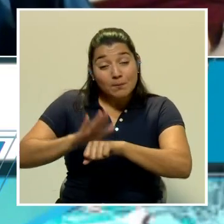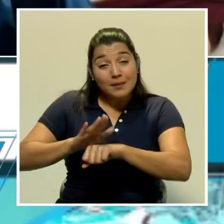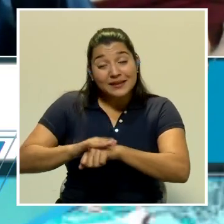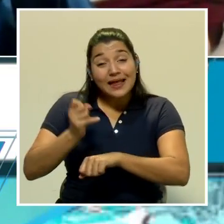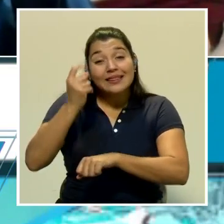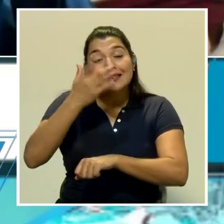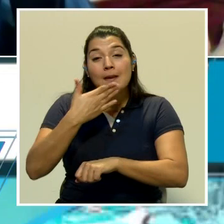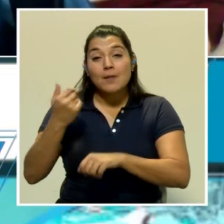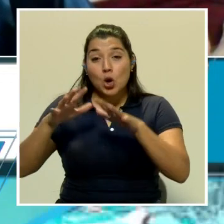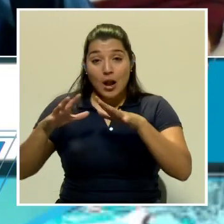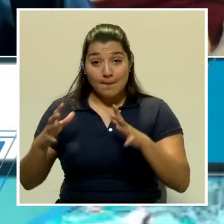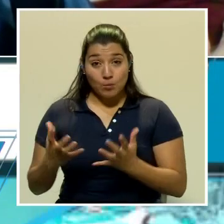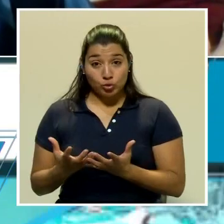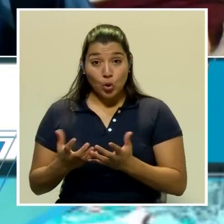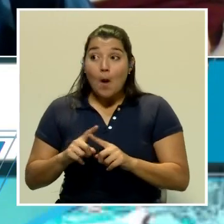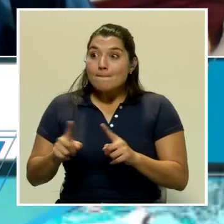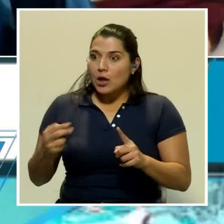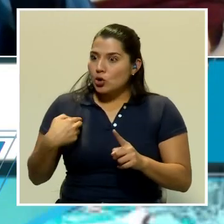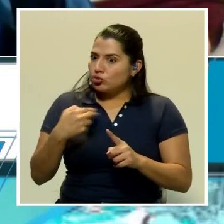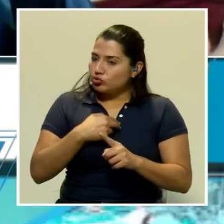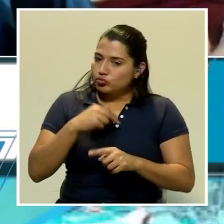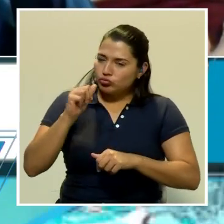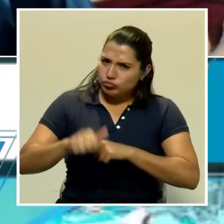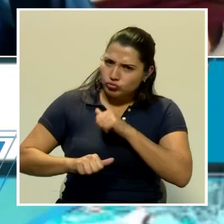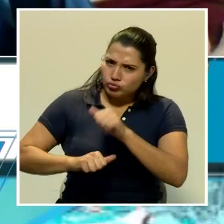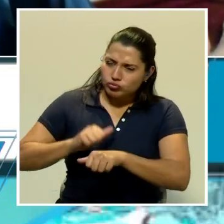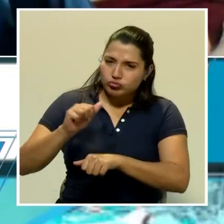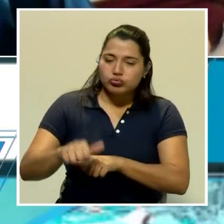mundo. Pero ahí están nuestros esfuerzos concentrados,